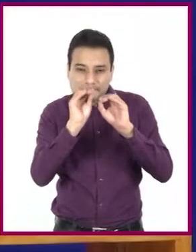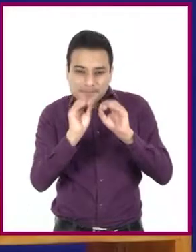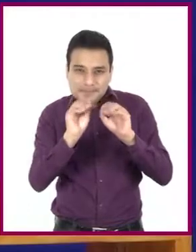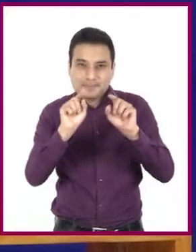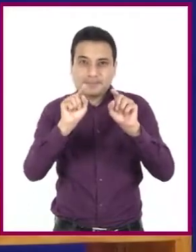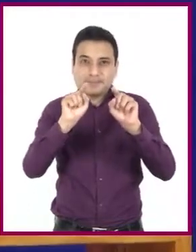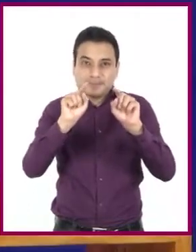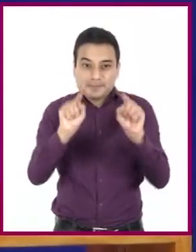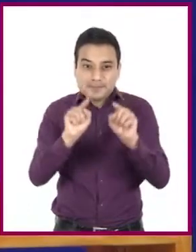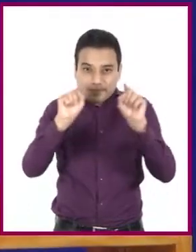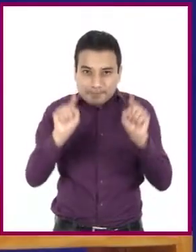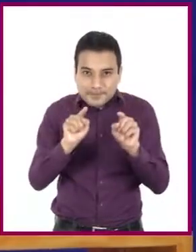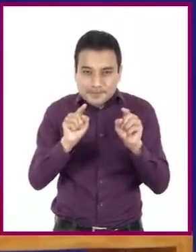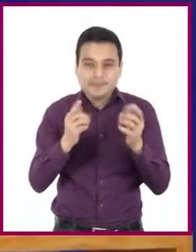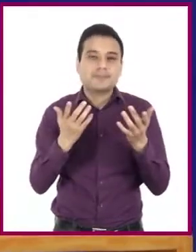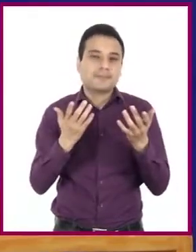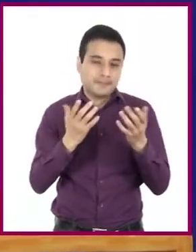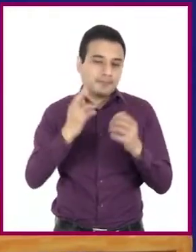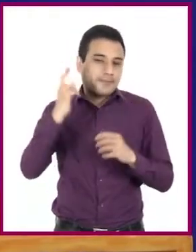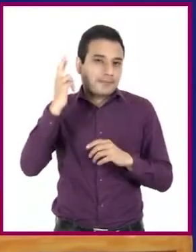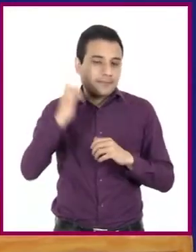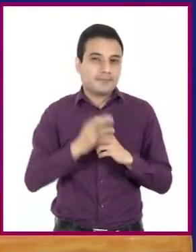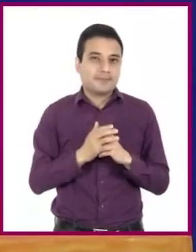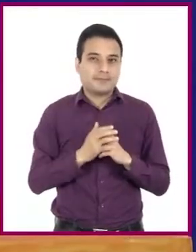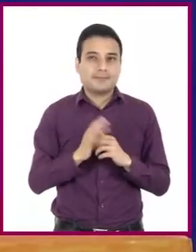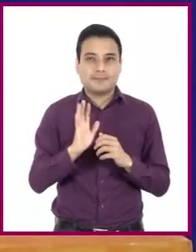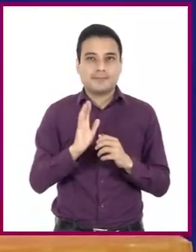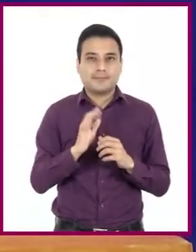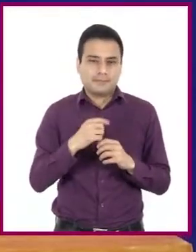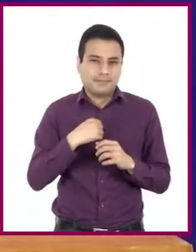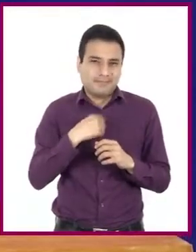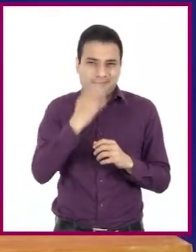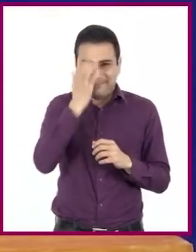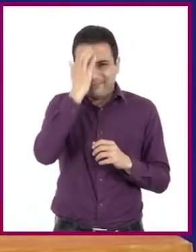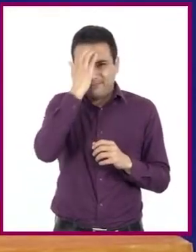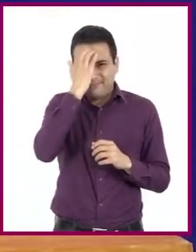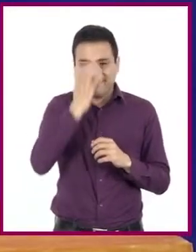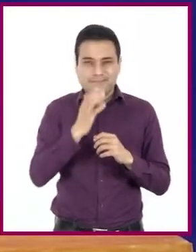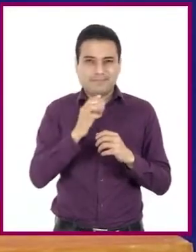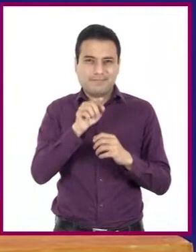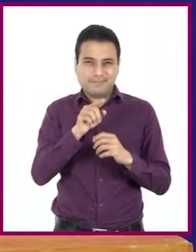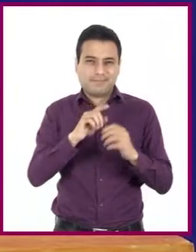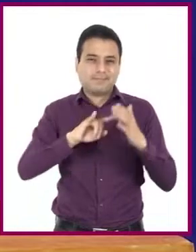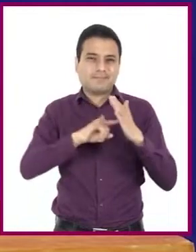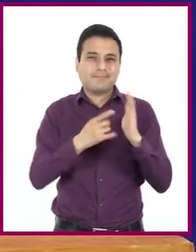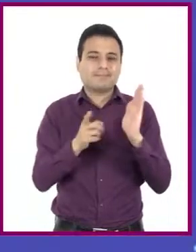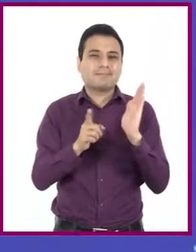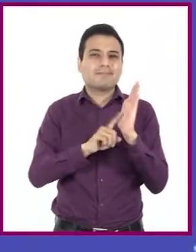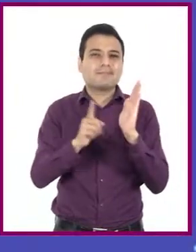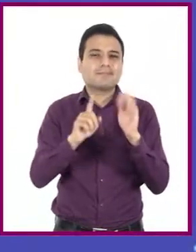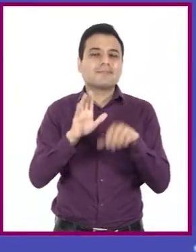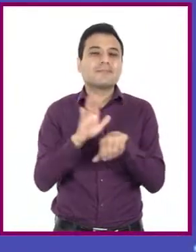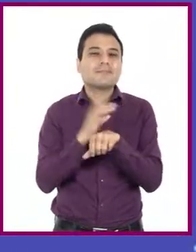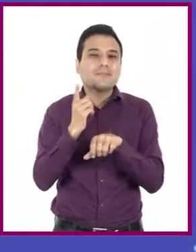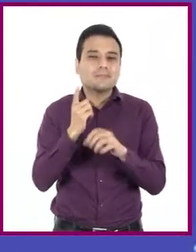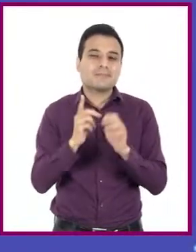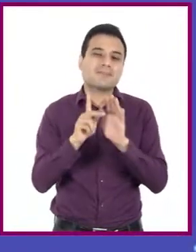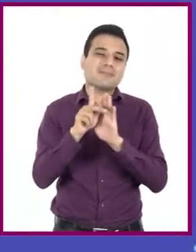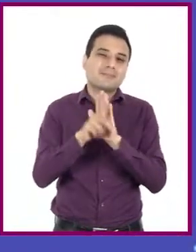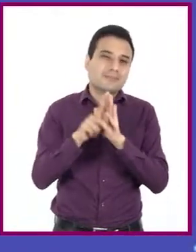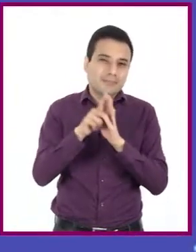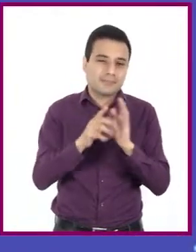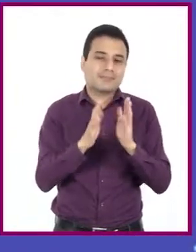Bueno, sé que es un reloj despertador porque los he visto en algunos libros o películas. En la